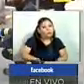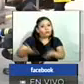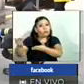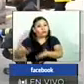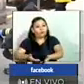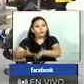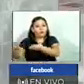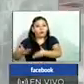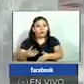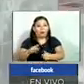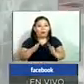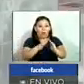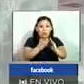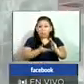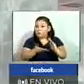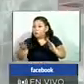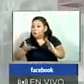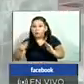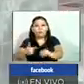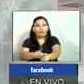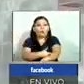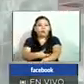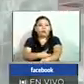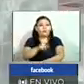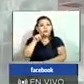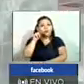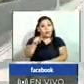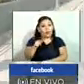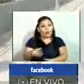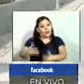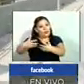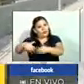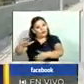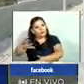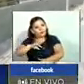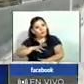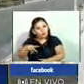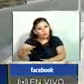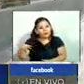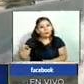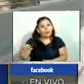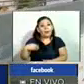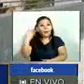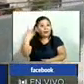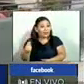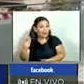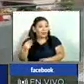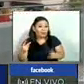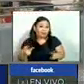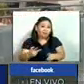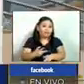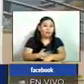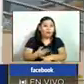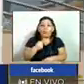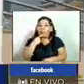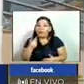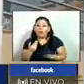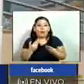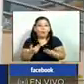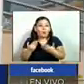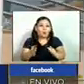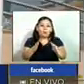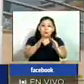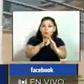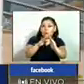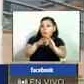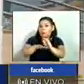residencias a los hospitales en esta residencia administrada por una empresa familiar en los peores días de la pandemia solo tuvieron la ayuda del ayuntamiento